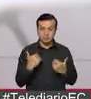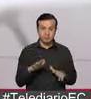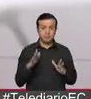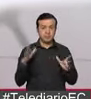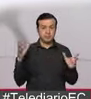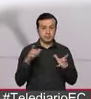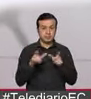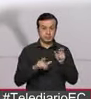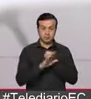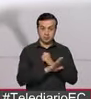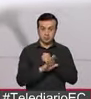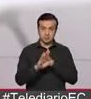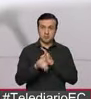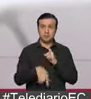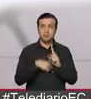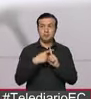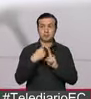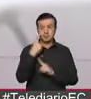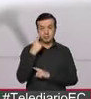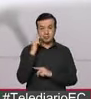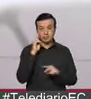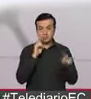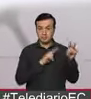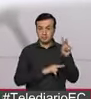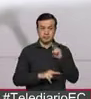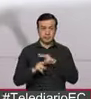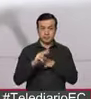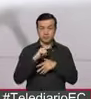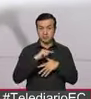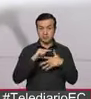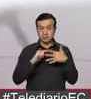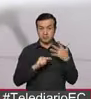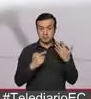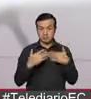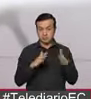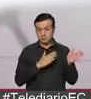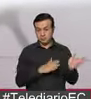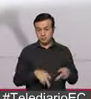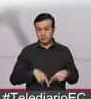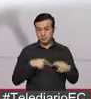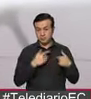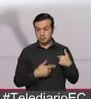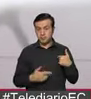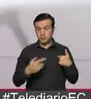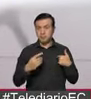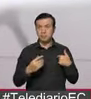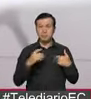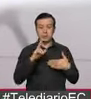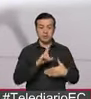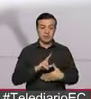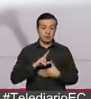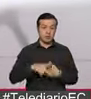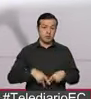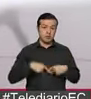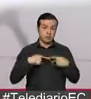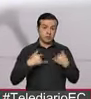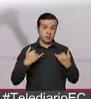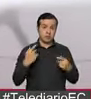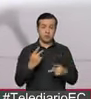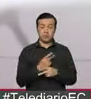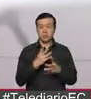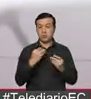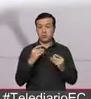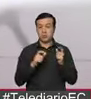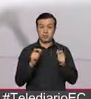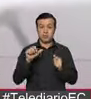personal pero también para poder hacer estudios de los fenómenos que estamos viviendo lo que américa latina está viviendo con este flujo inusual